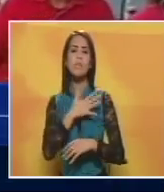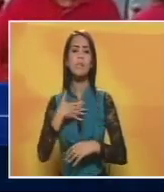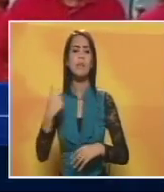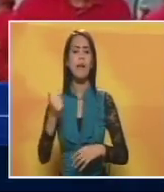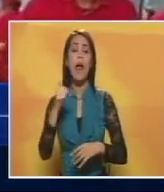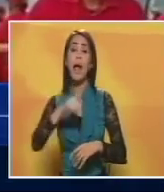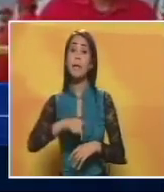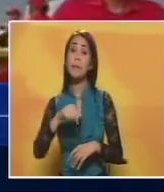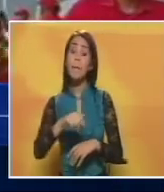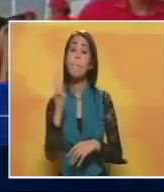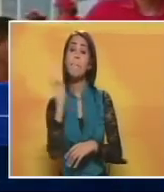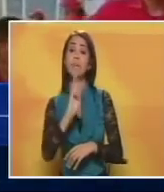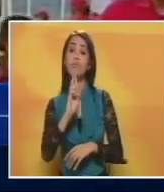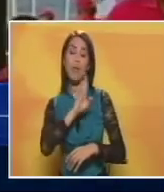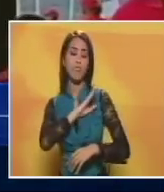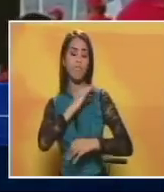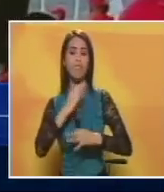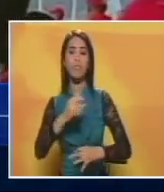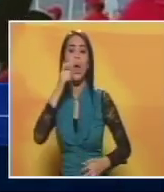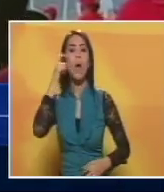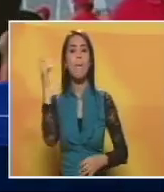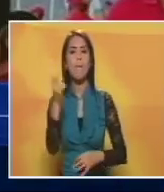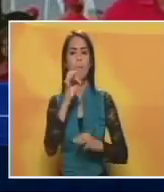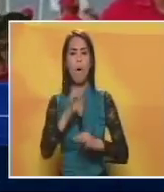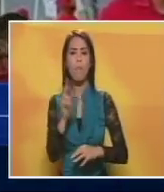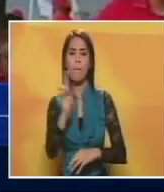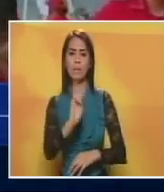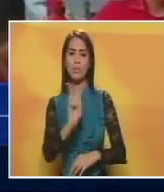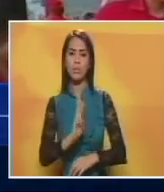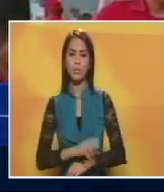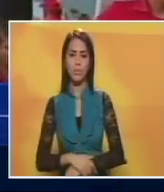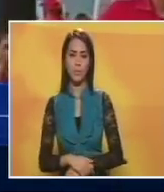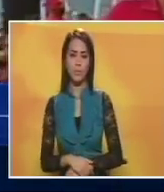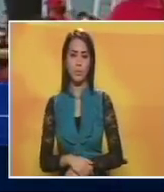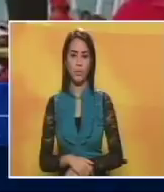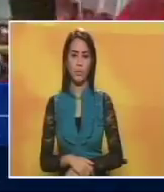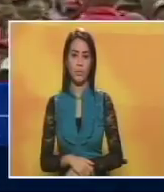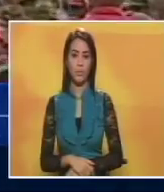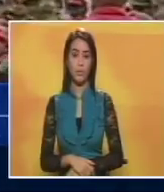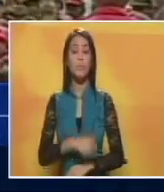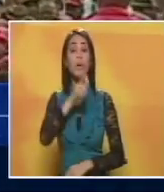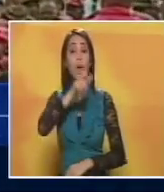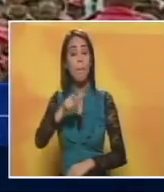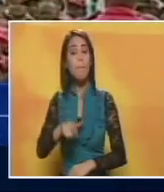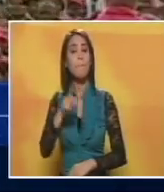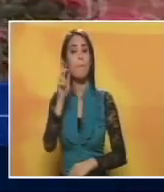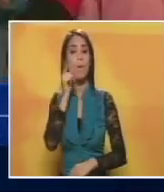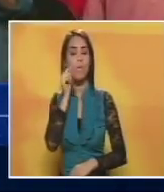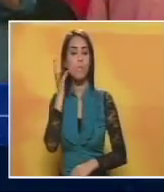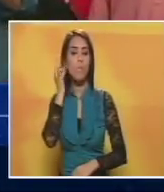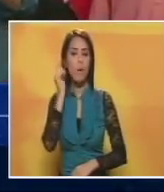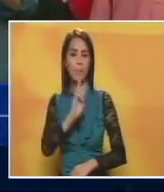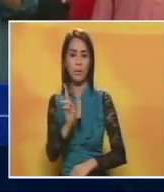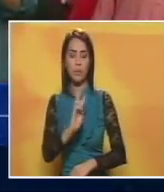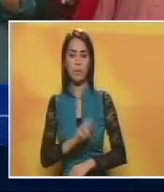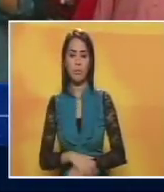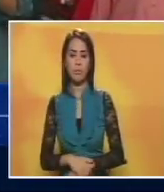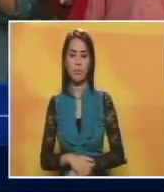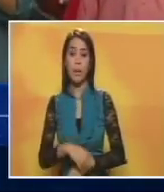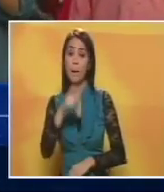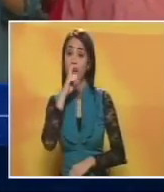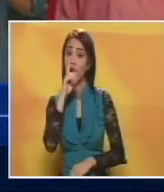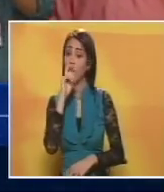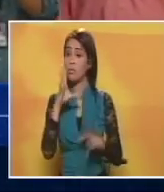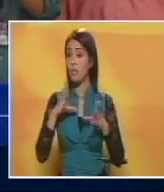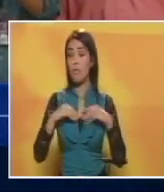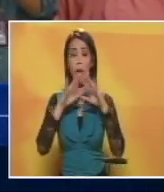En Venezuela mandamos los venezolanos y las venezolanas. A Maduro no lo van a